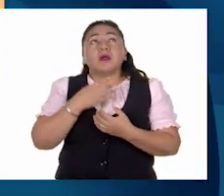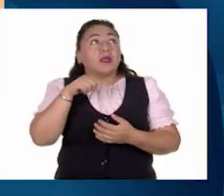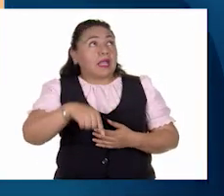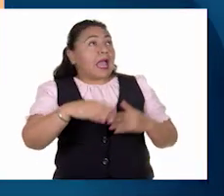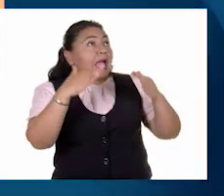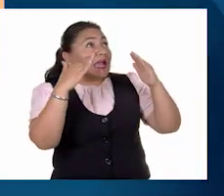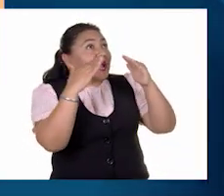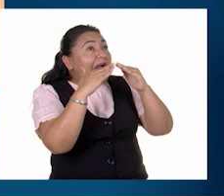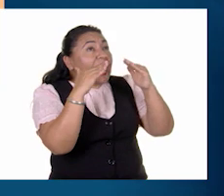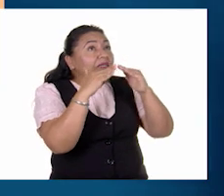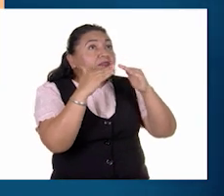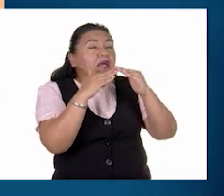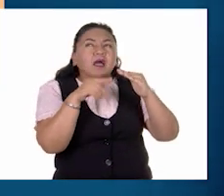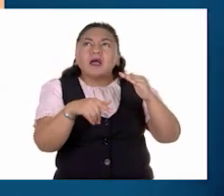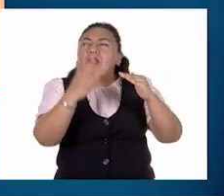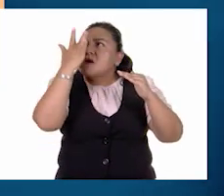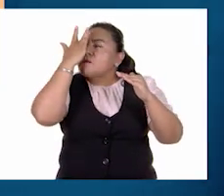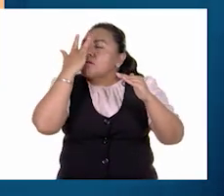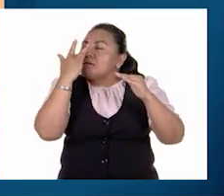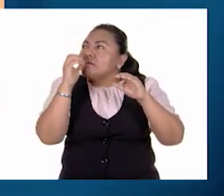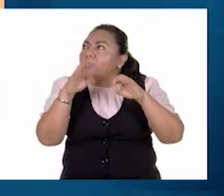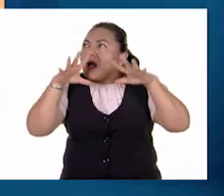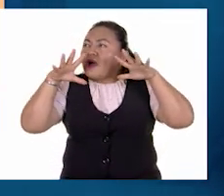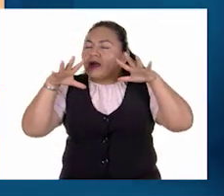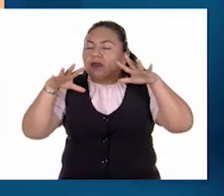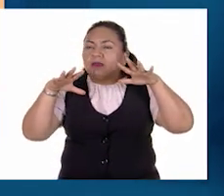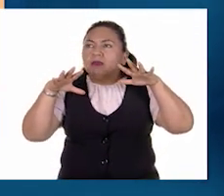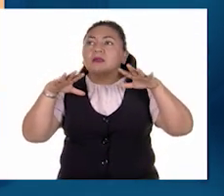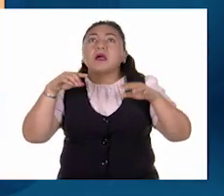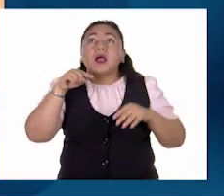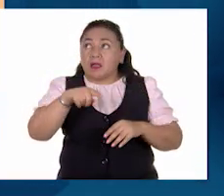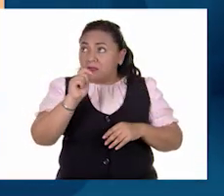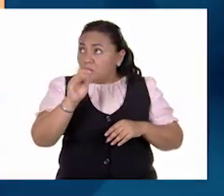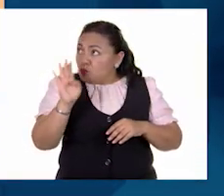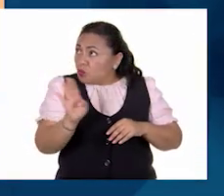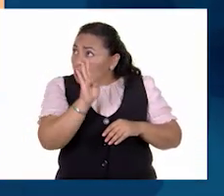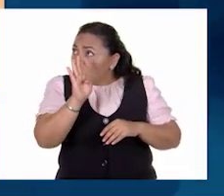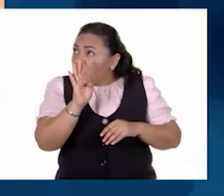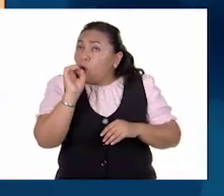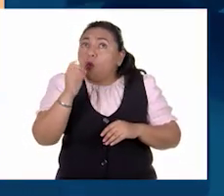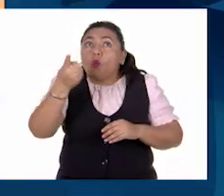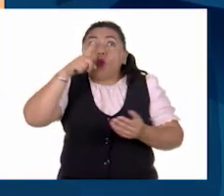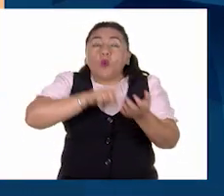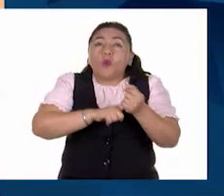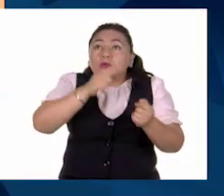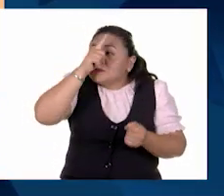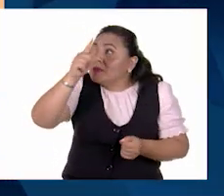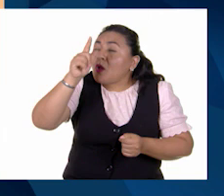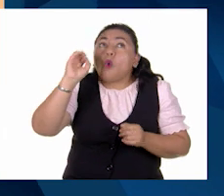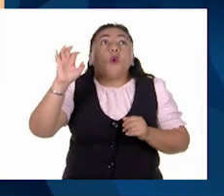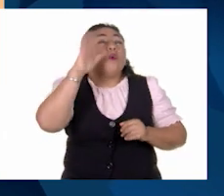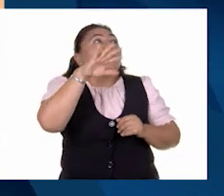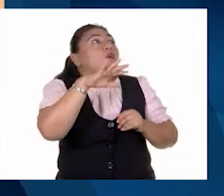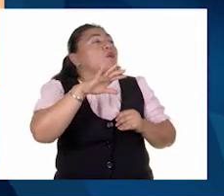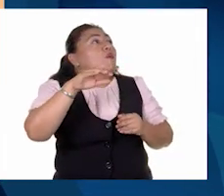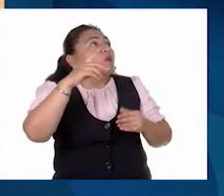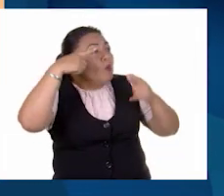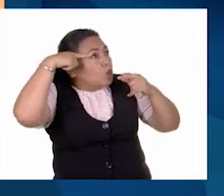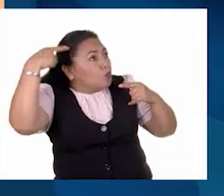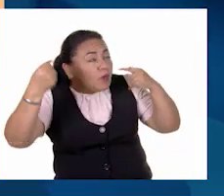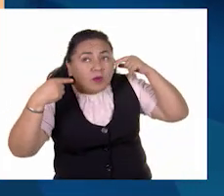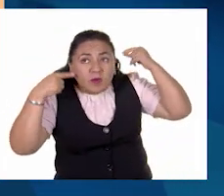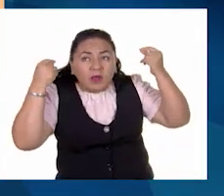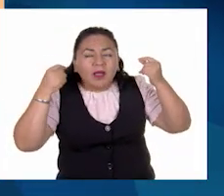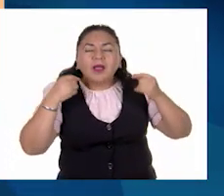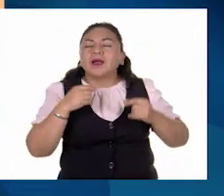casa está encantada. Quiere decir que está embrujada, o que hay espíritus, o tal vez duendes.